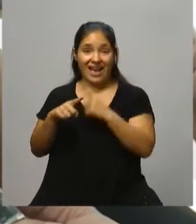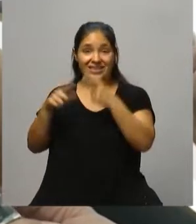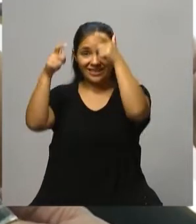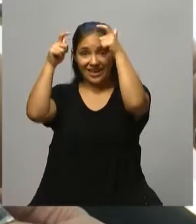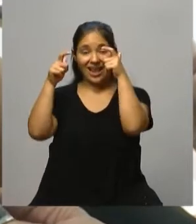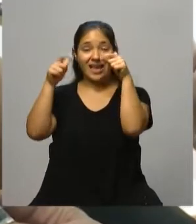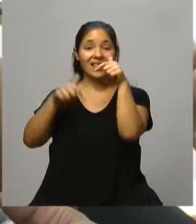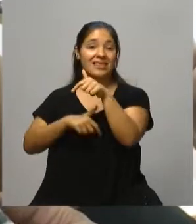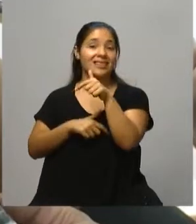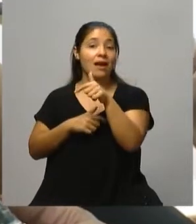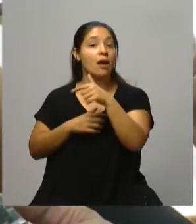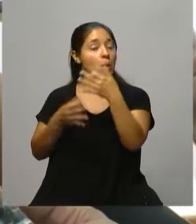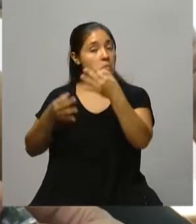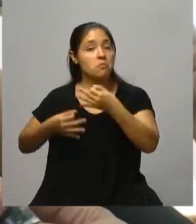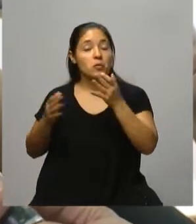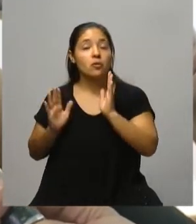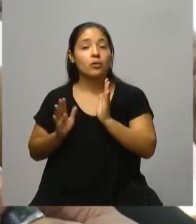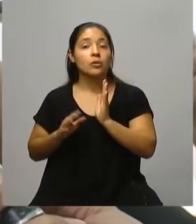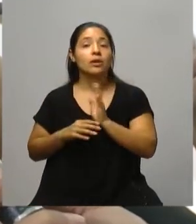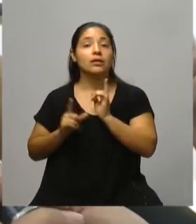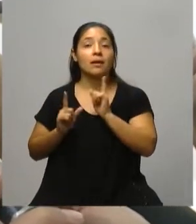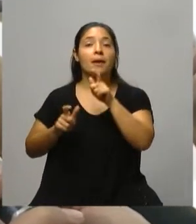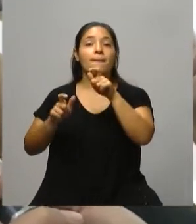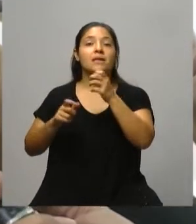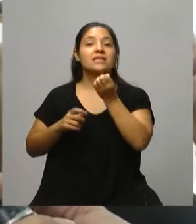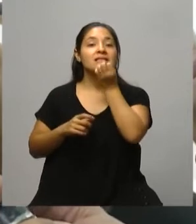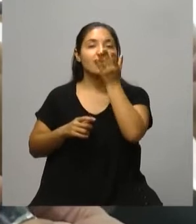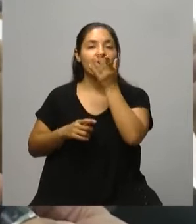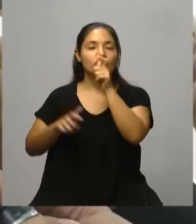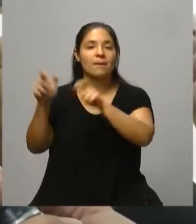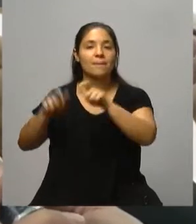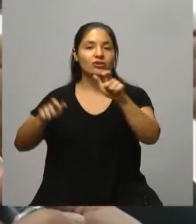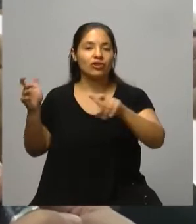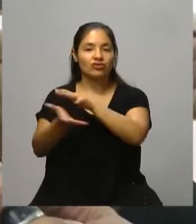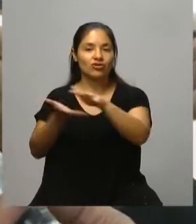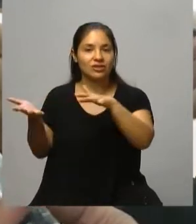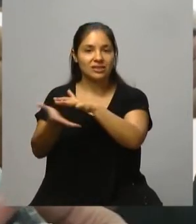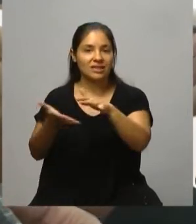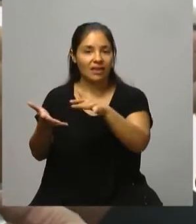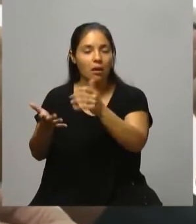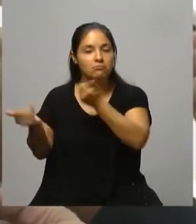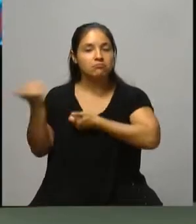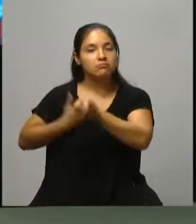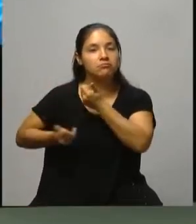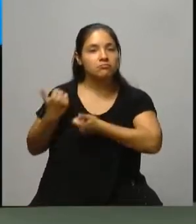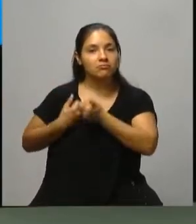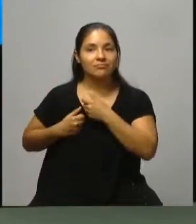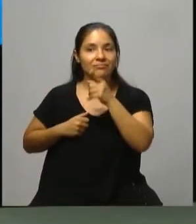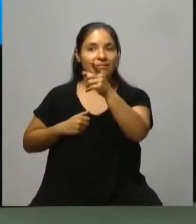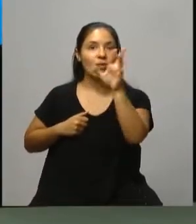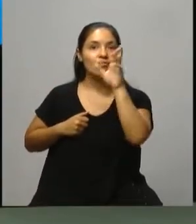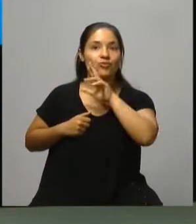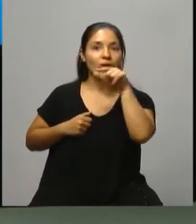Da la sensación que se corrió, ¿no? O que lo corrieron, pero sigue teniendo relevancia en los